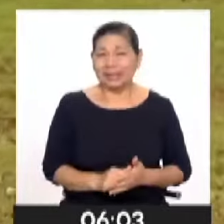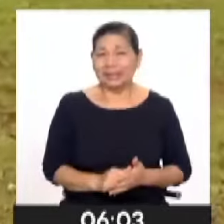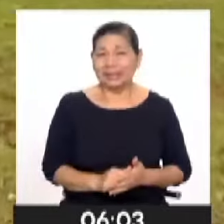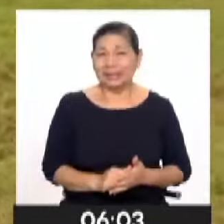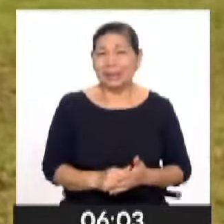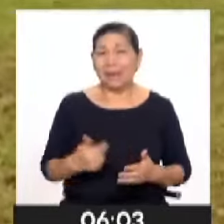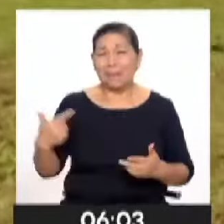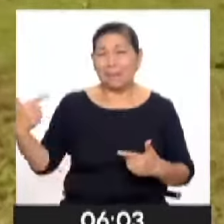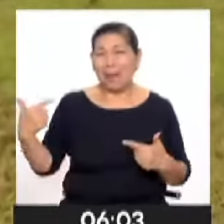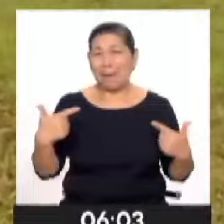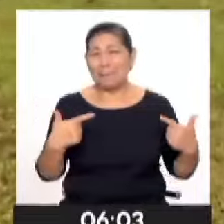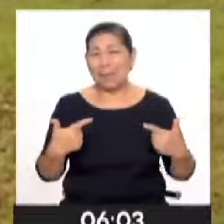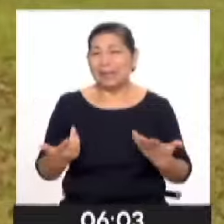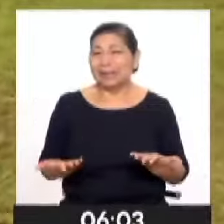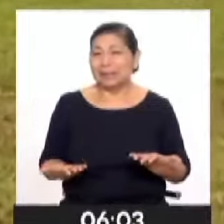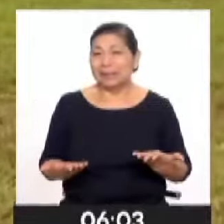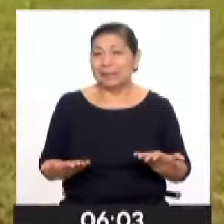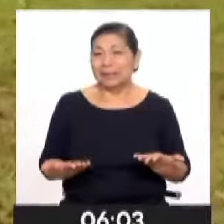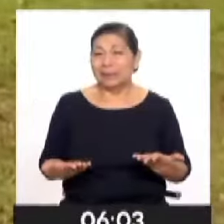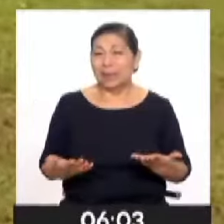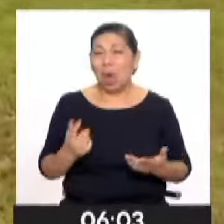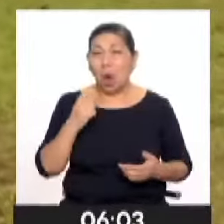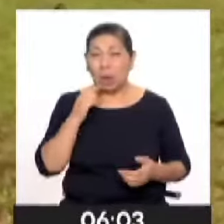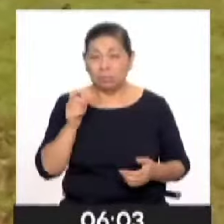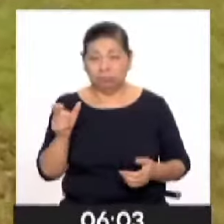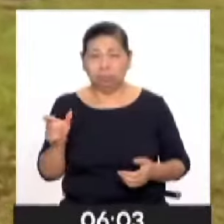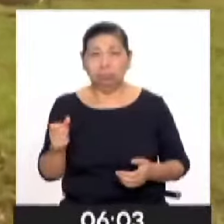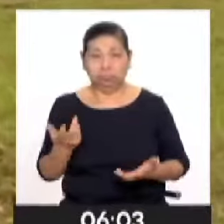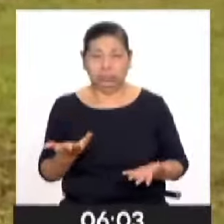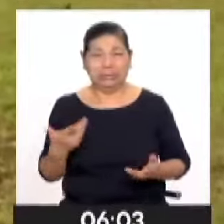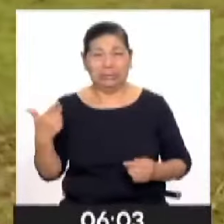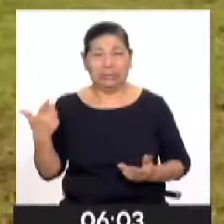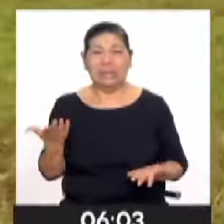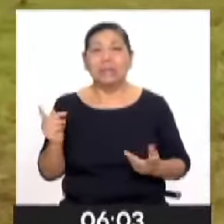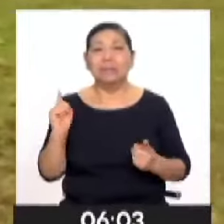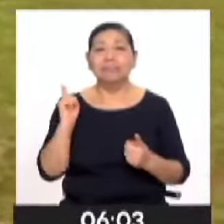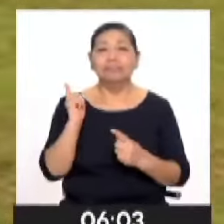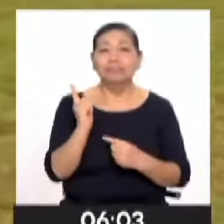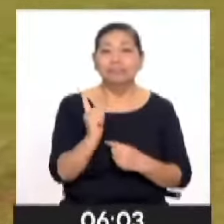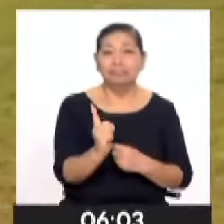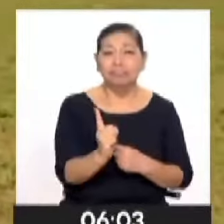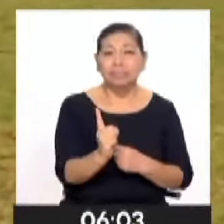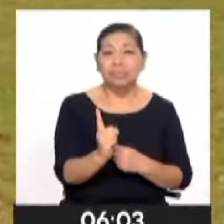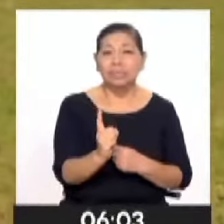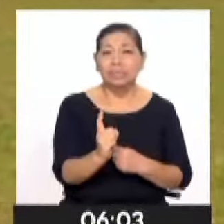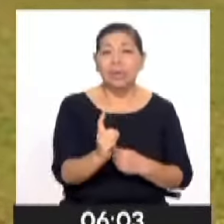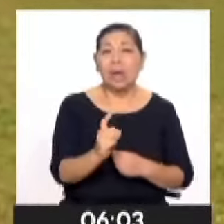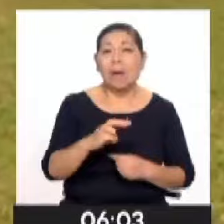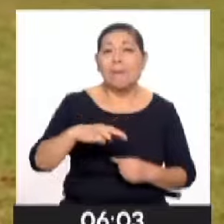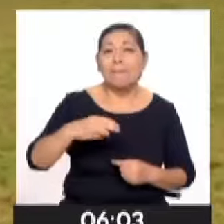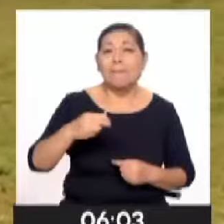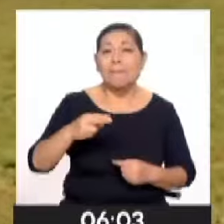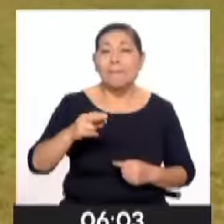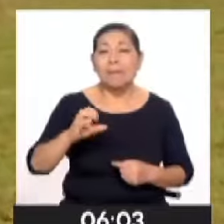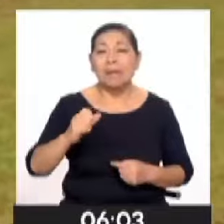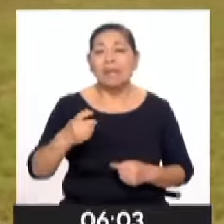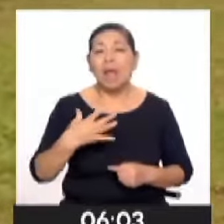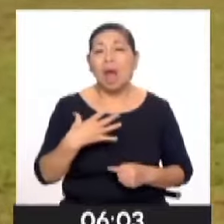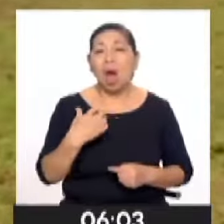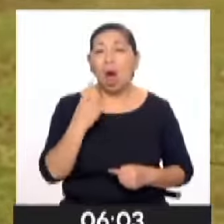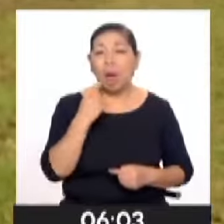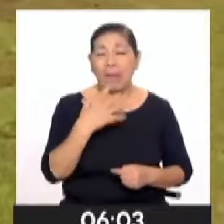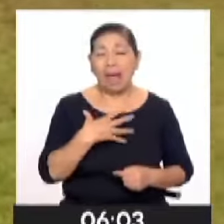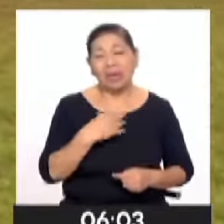esta balacera pues El Sicario se dirigió directamente hacia César Augusto mamani salas de